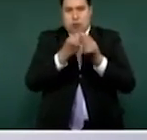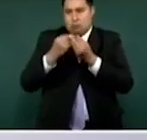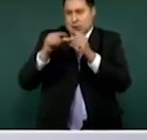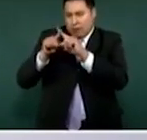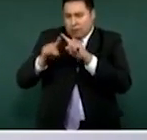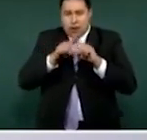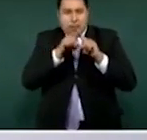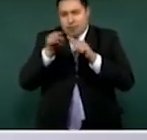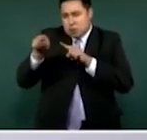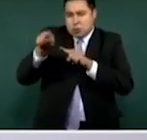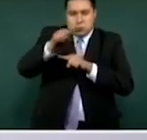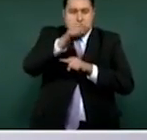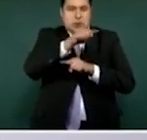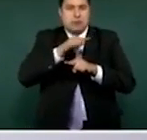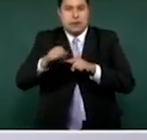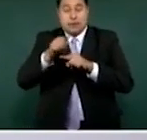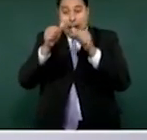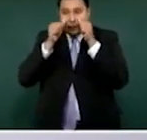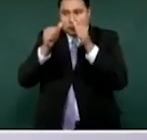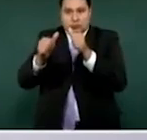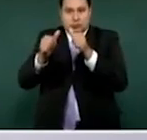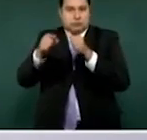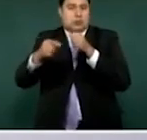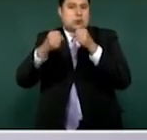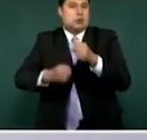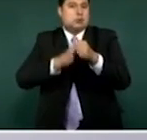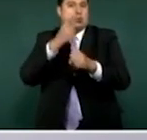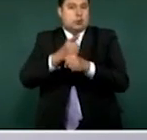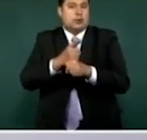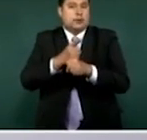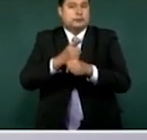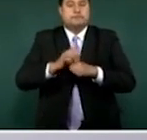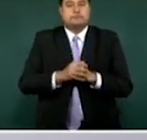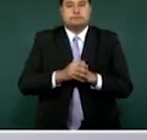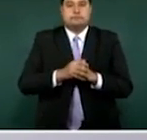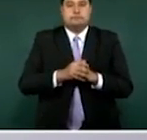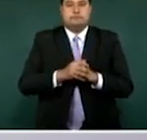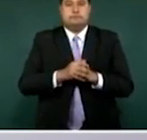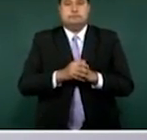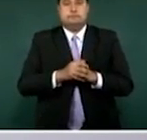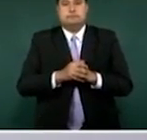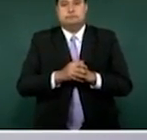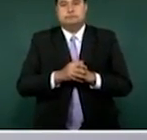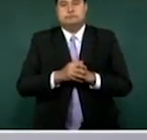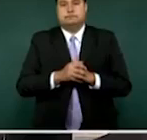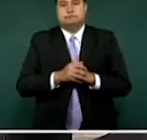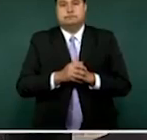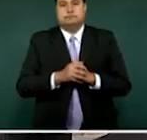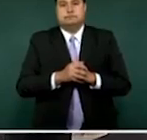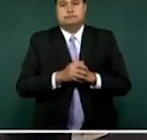que tenemos en nuestro estado en materia de seguridad pública.